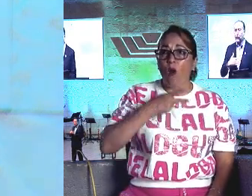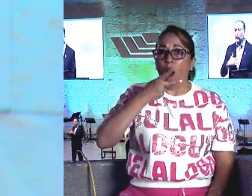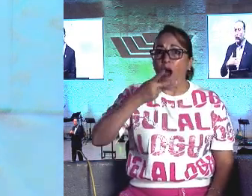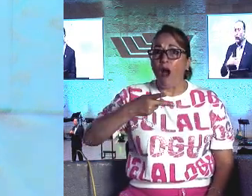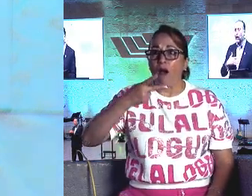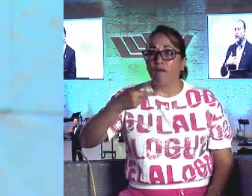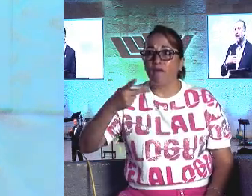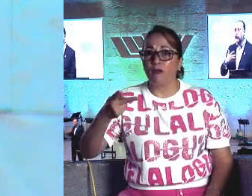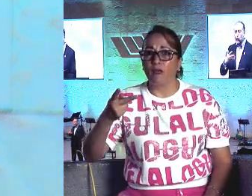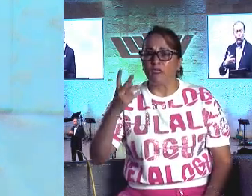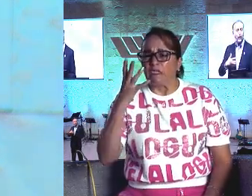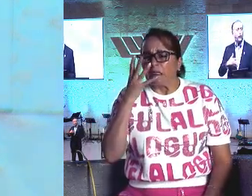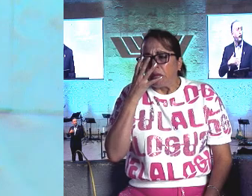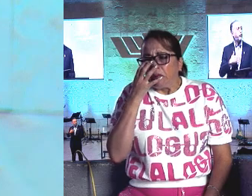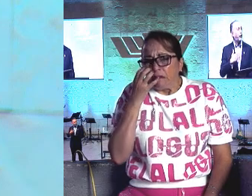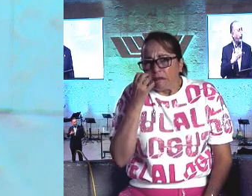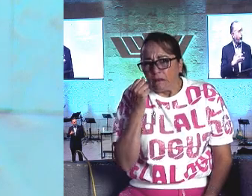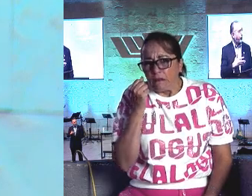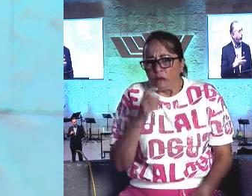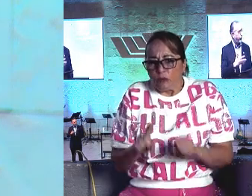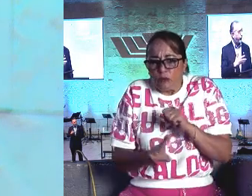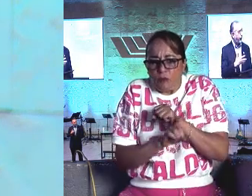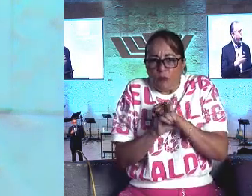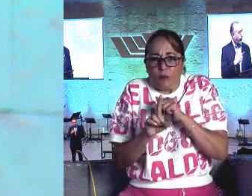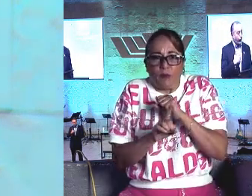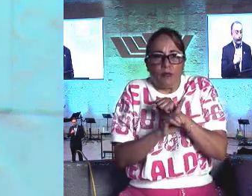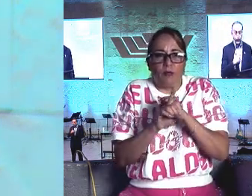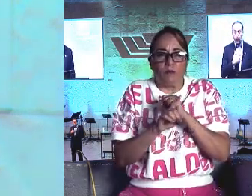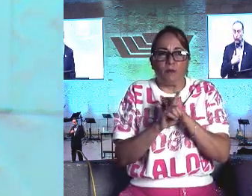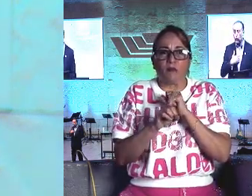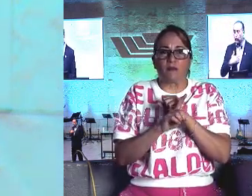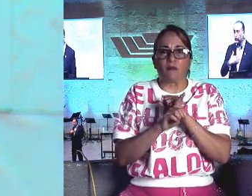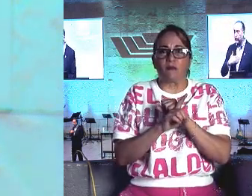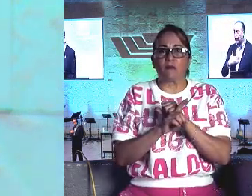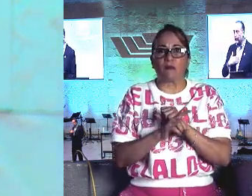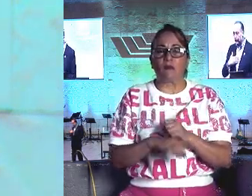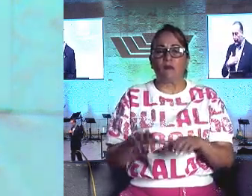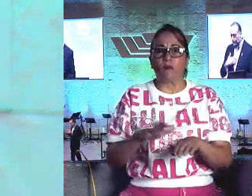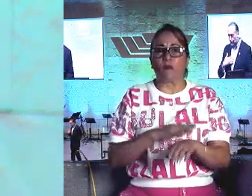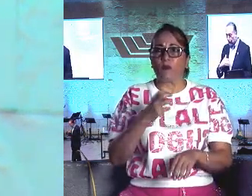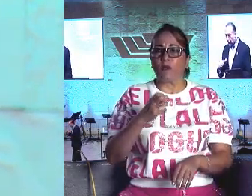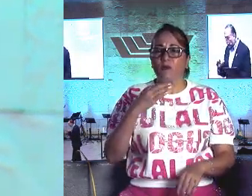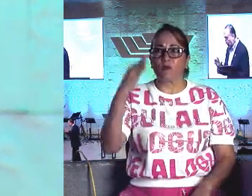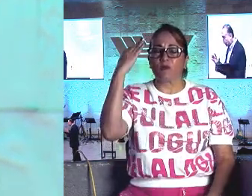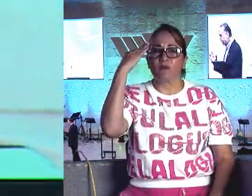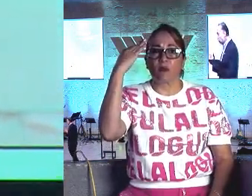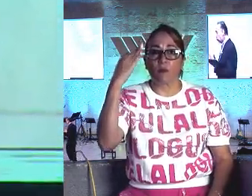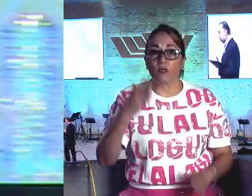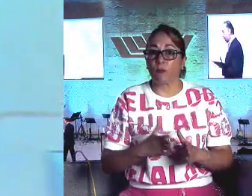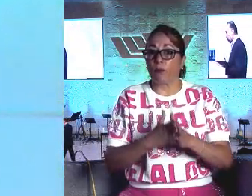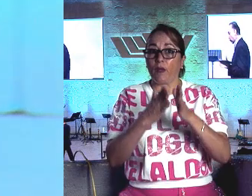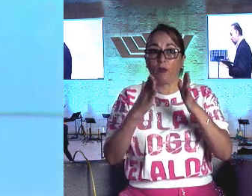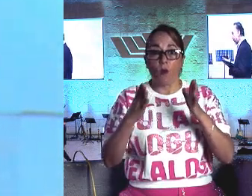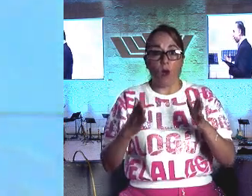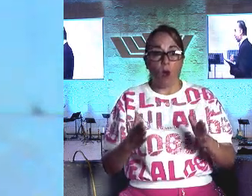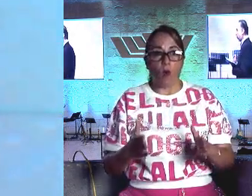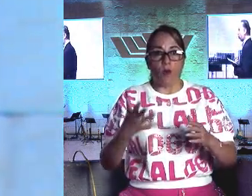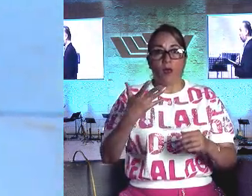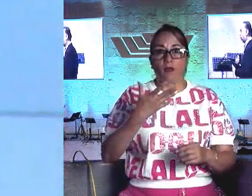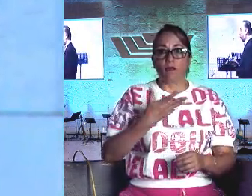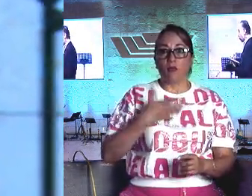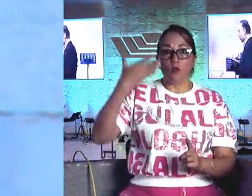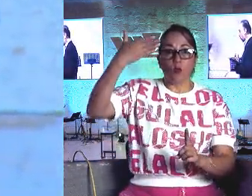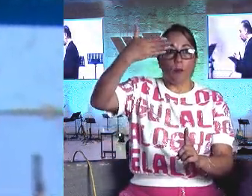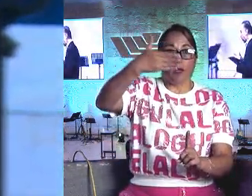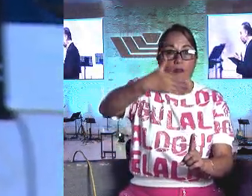su amargura, de sus problemas. Él mismo los tiene. Pero ahora él tiene un reto y ese reto es el que